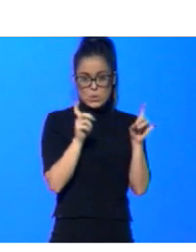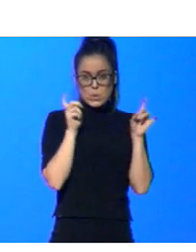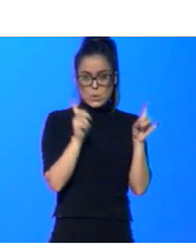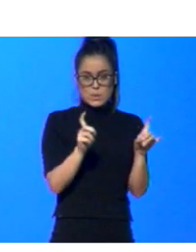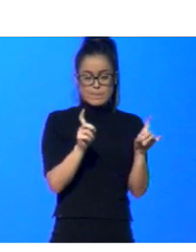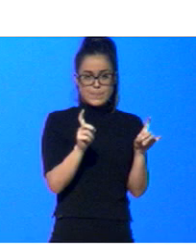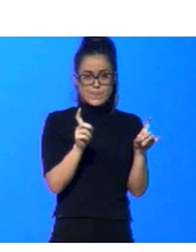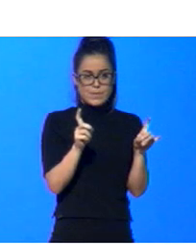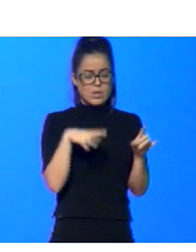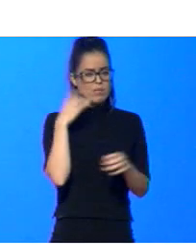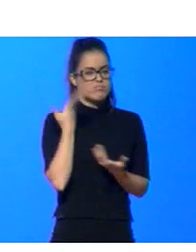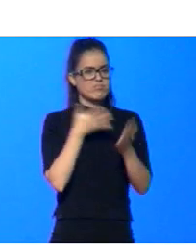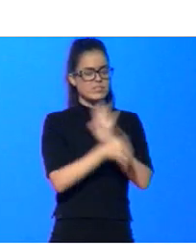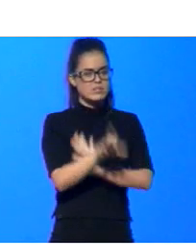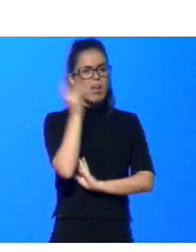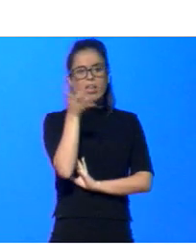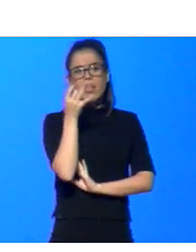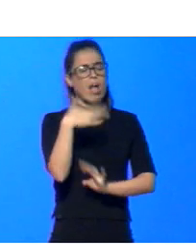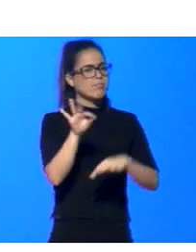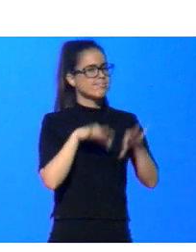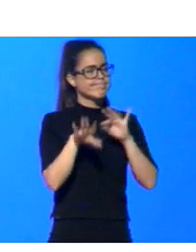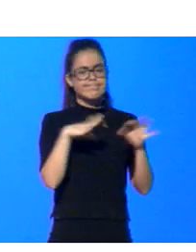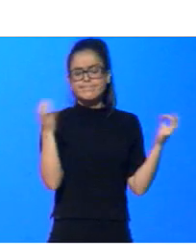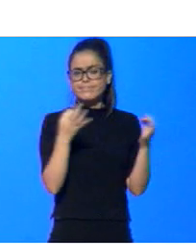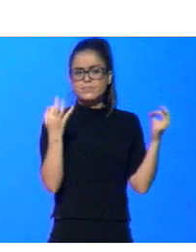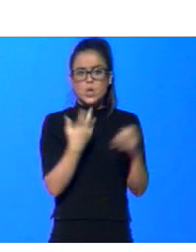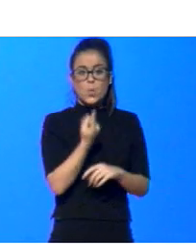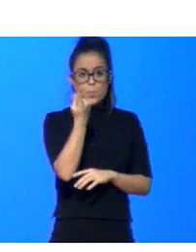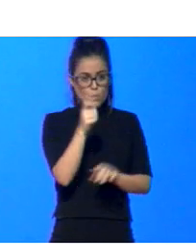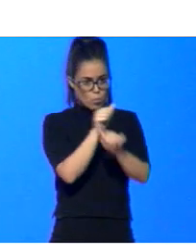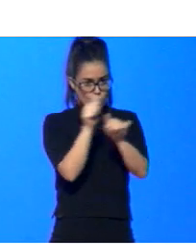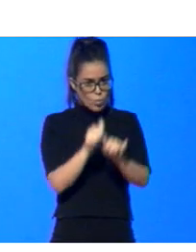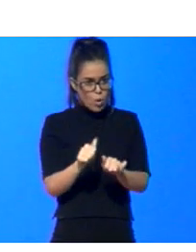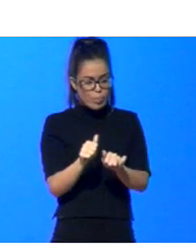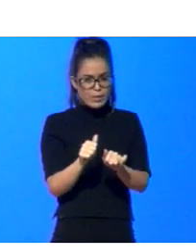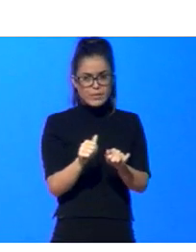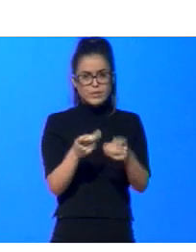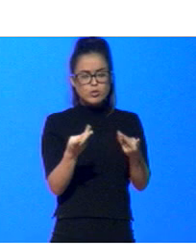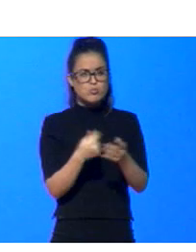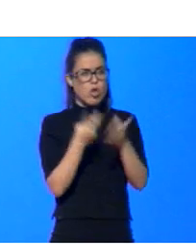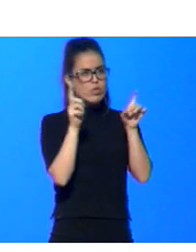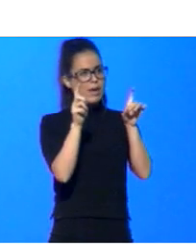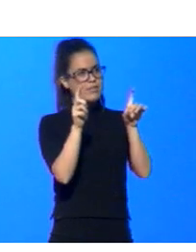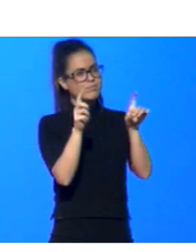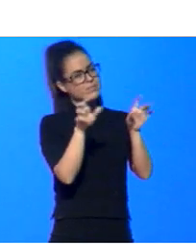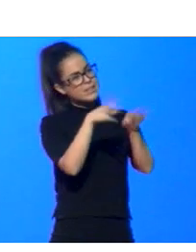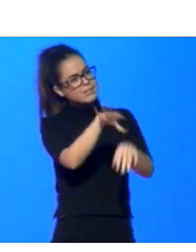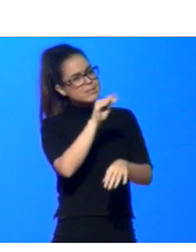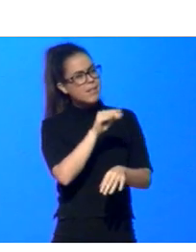convención opta por un modelo y por una forma de entender la educación yo